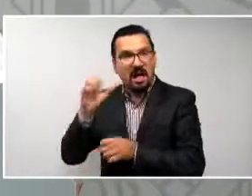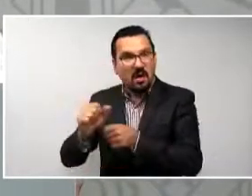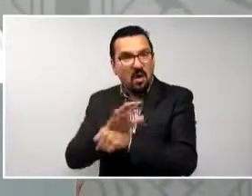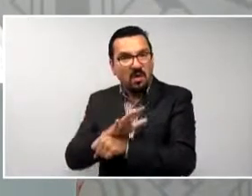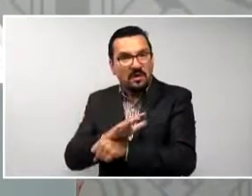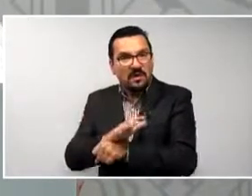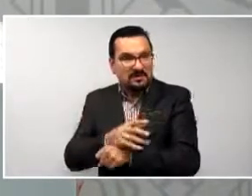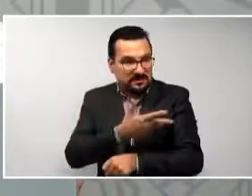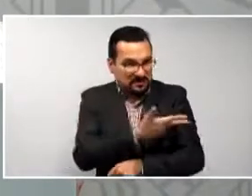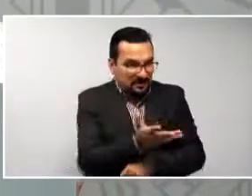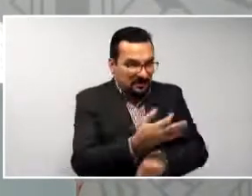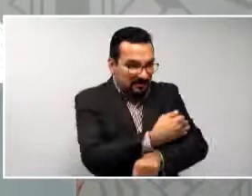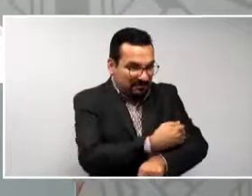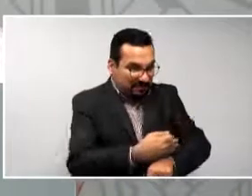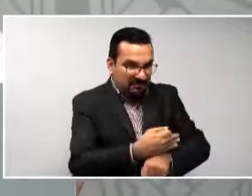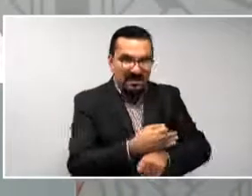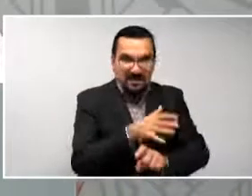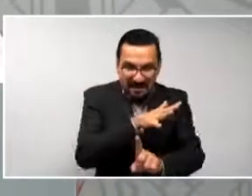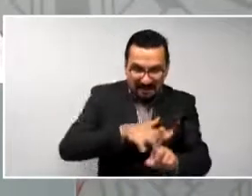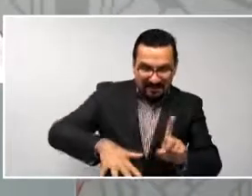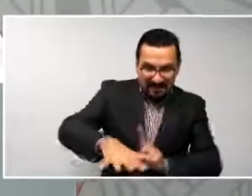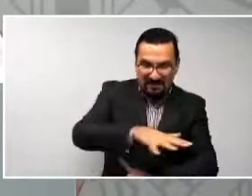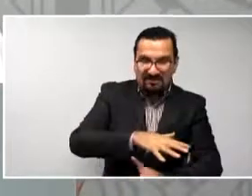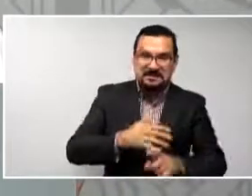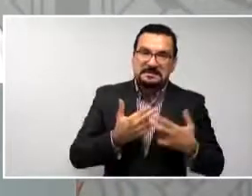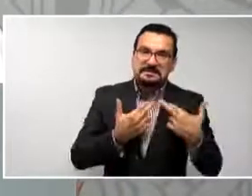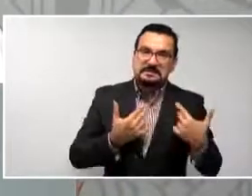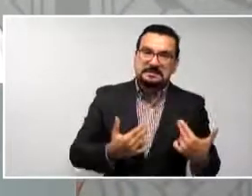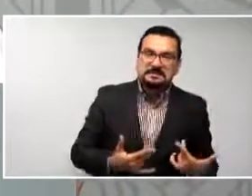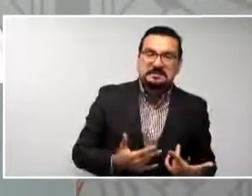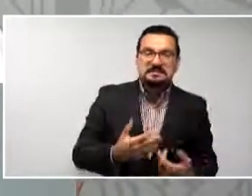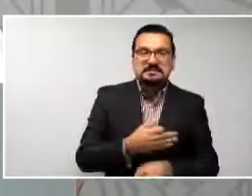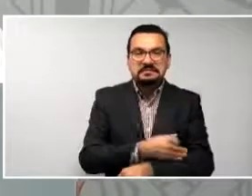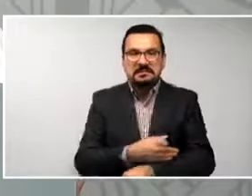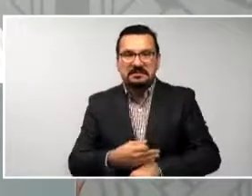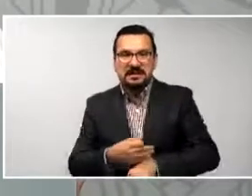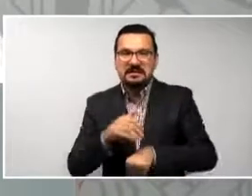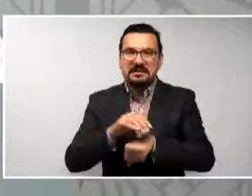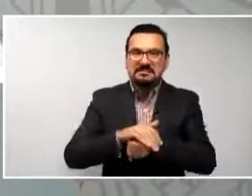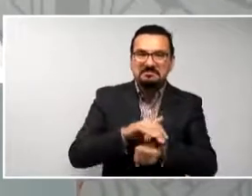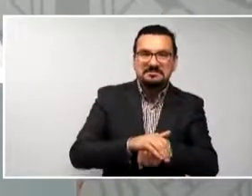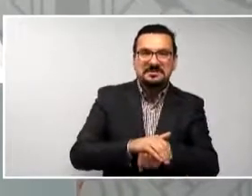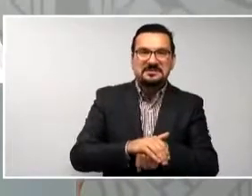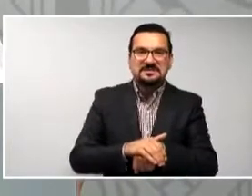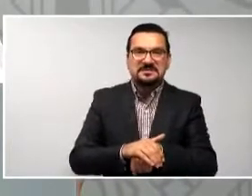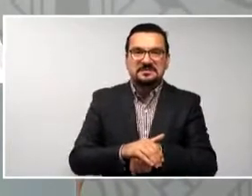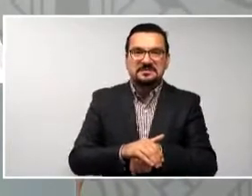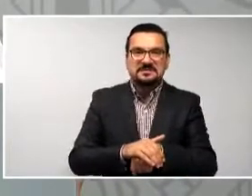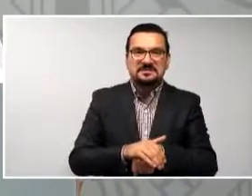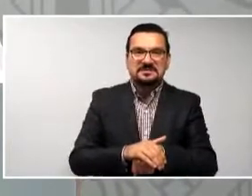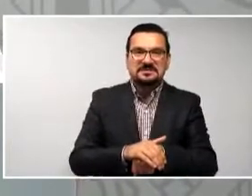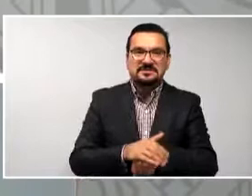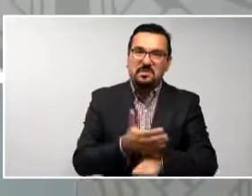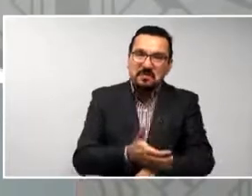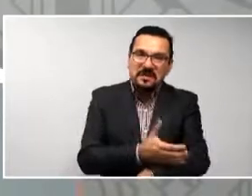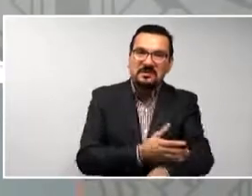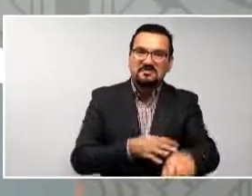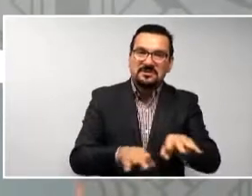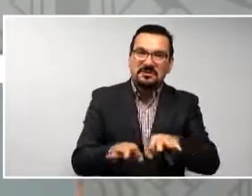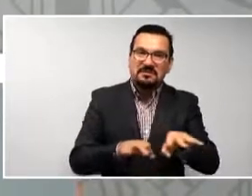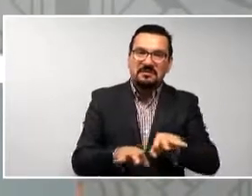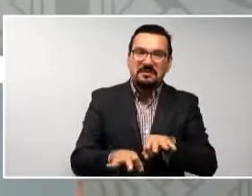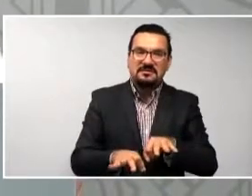la vida de los que le rodean familiares amigos compañeros de